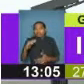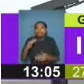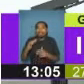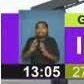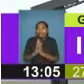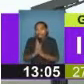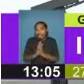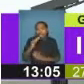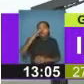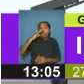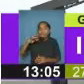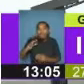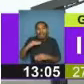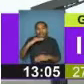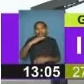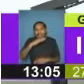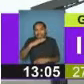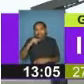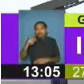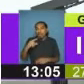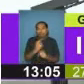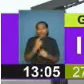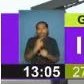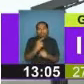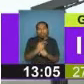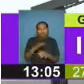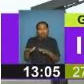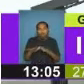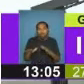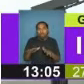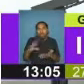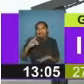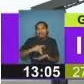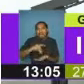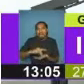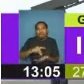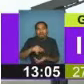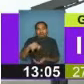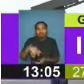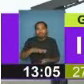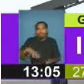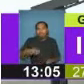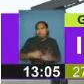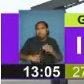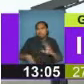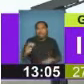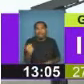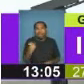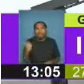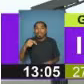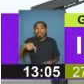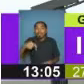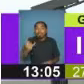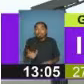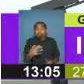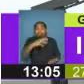actividad fundamentalmente como decía el ministro el classter del litio el classter minero pero acá hay empresas No es